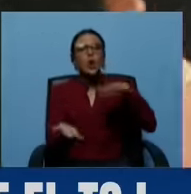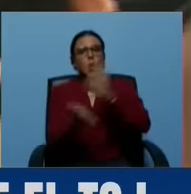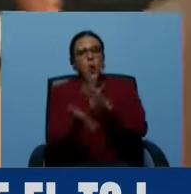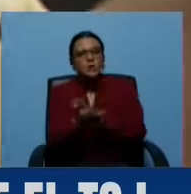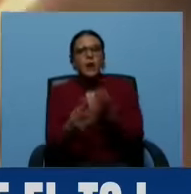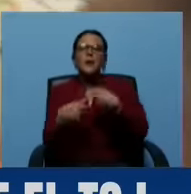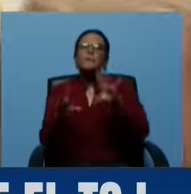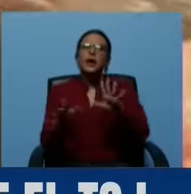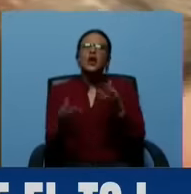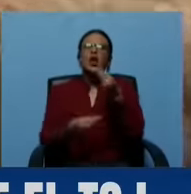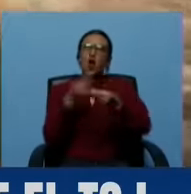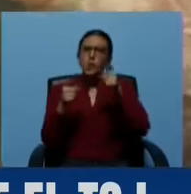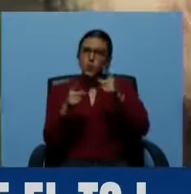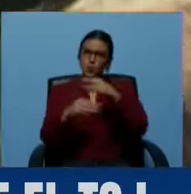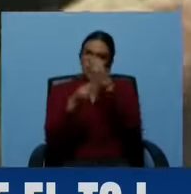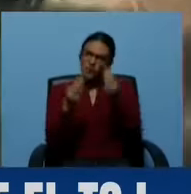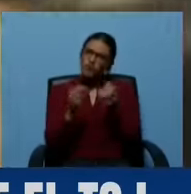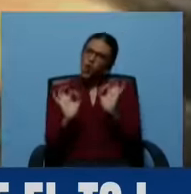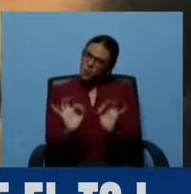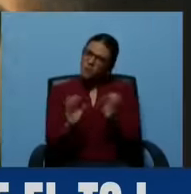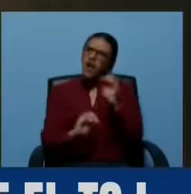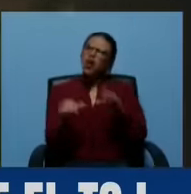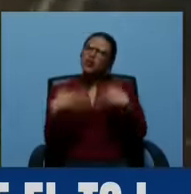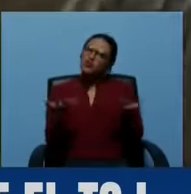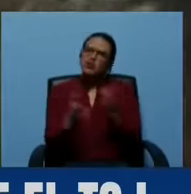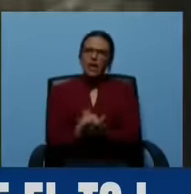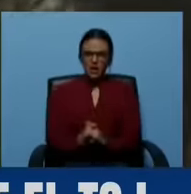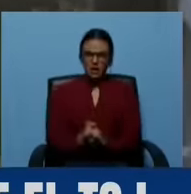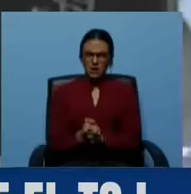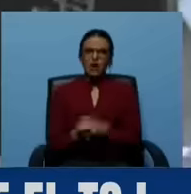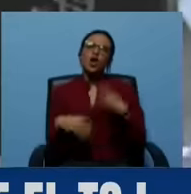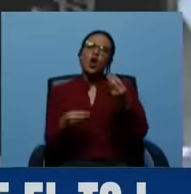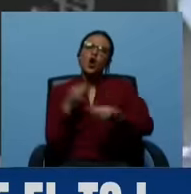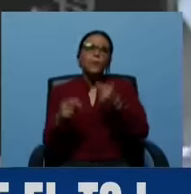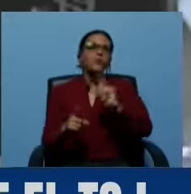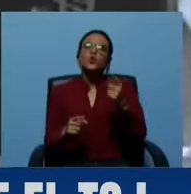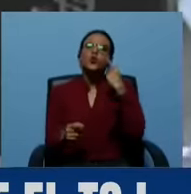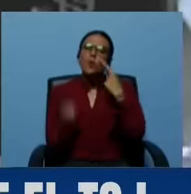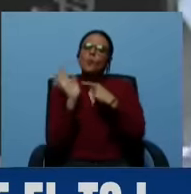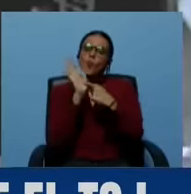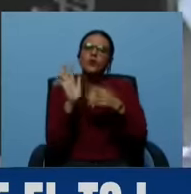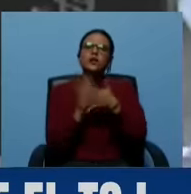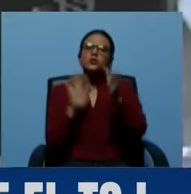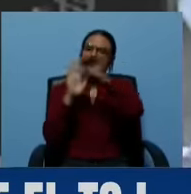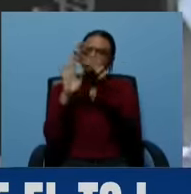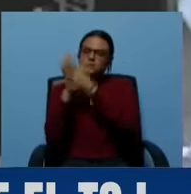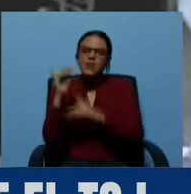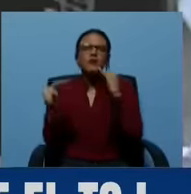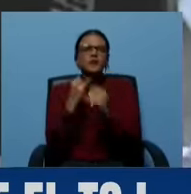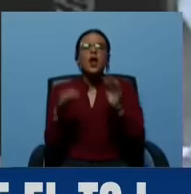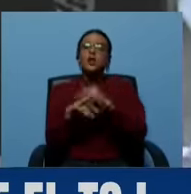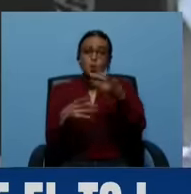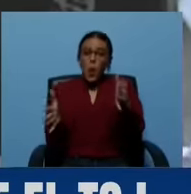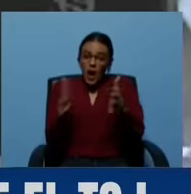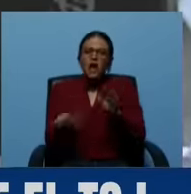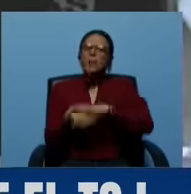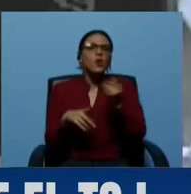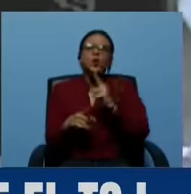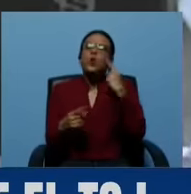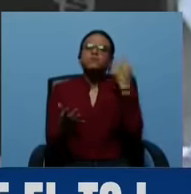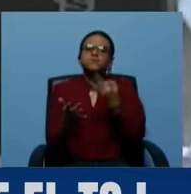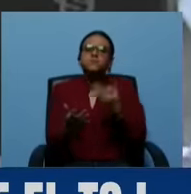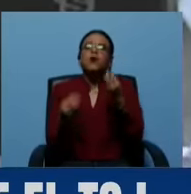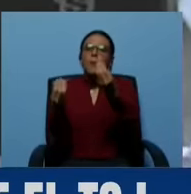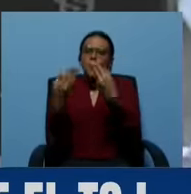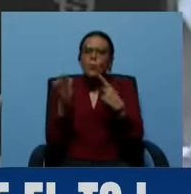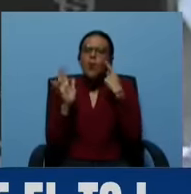las instancias. Pero gobernador, si es la sala electoral la instancia, ¿por qué no presentan las pruebas? Si ustedes dicen que son los ganadores, ¿por qué no presentan las pruebas acá?